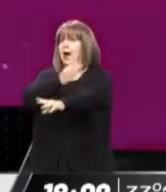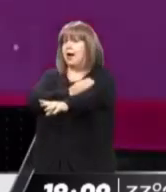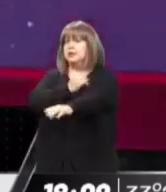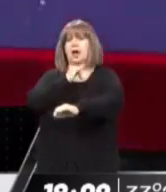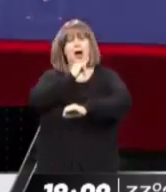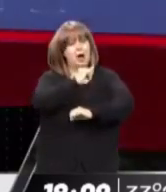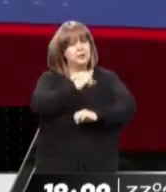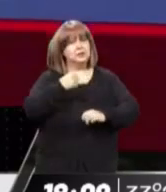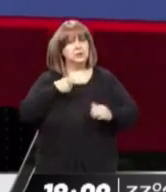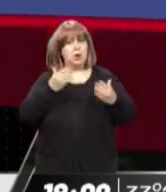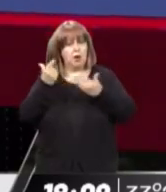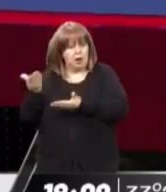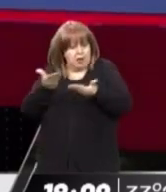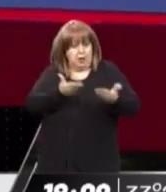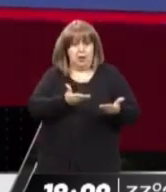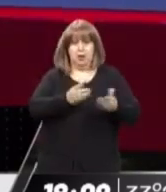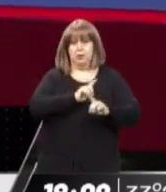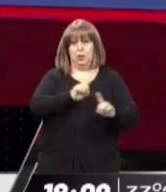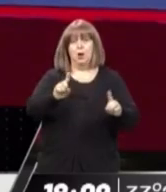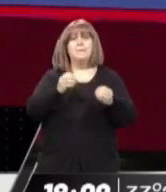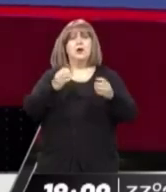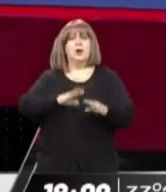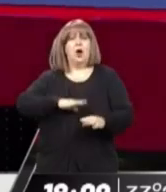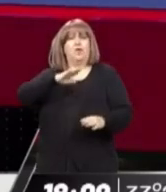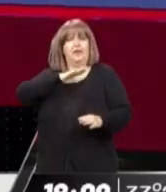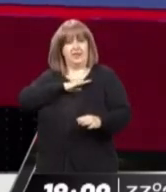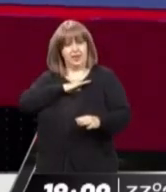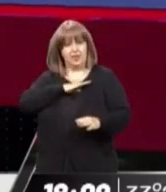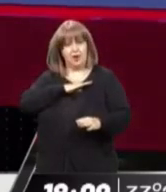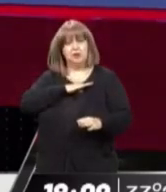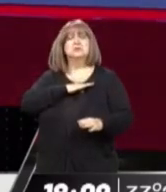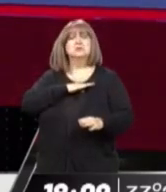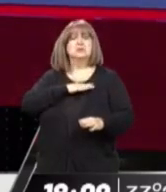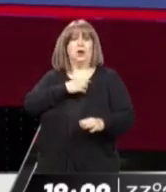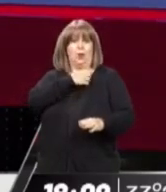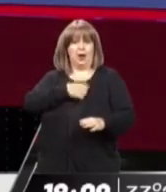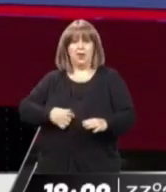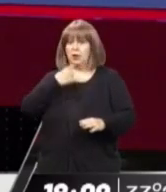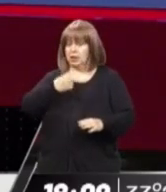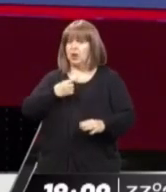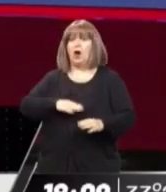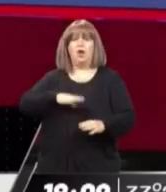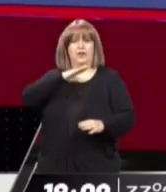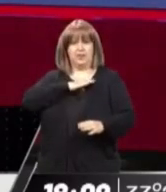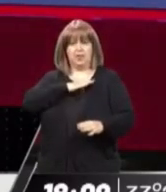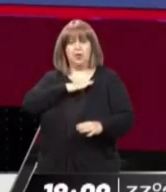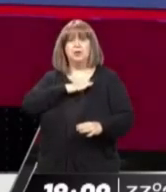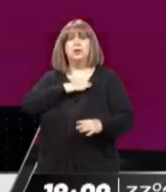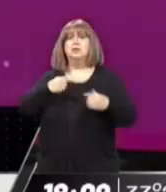eran las razones, además de la queja porque estaba ofendido por Porte Suelo del Viento y ese laudo que no nos benefició, dijo también que había sido desprolija